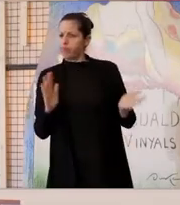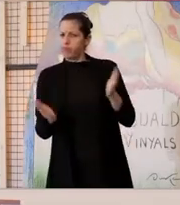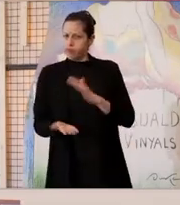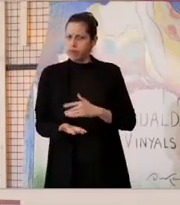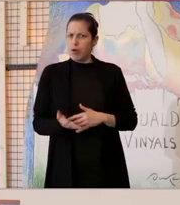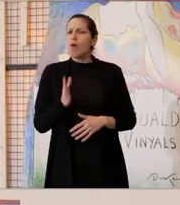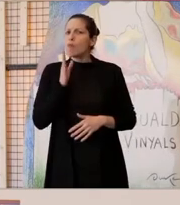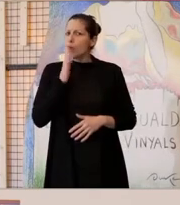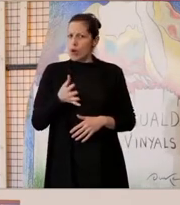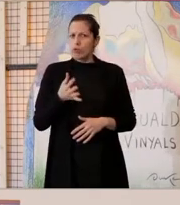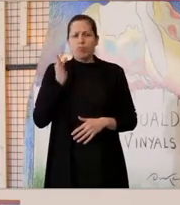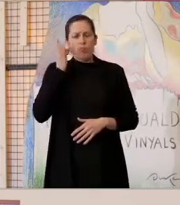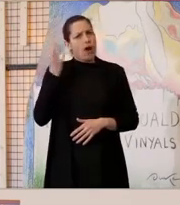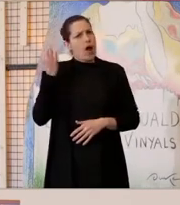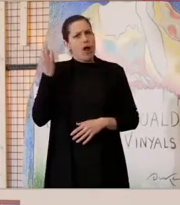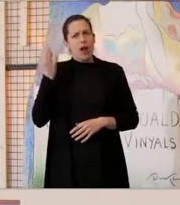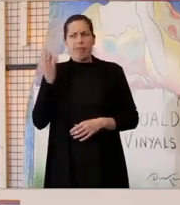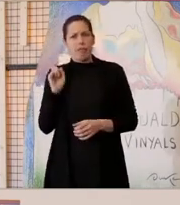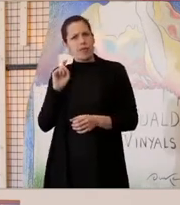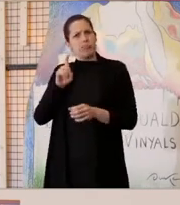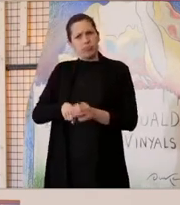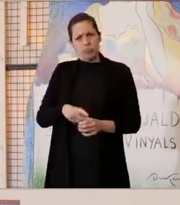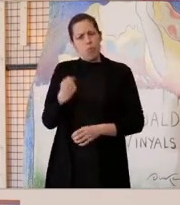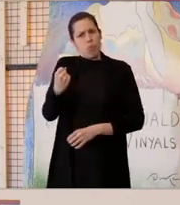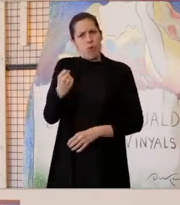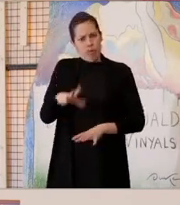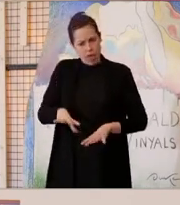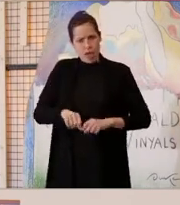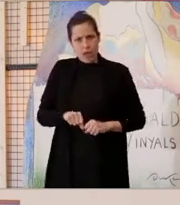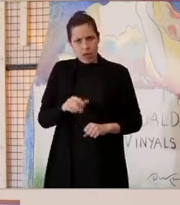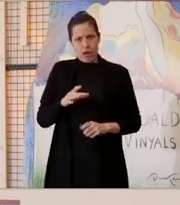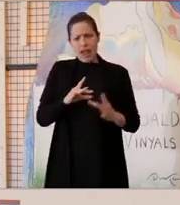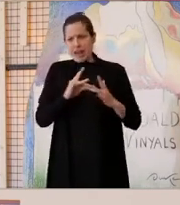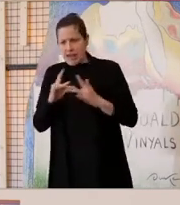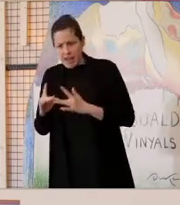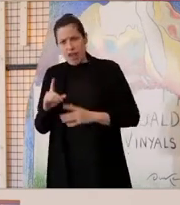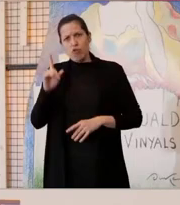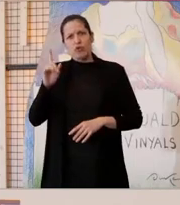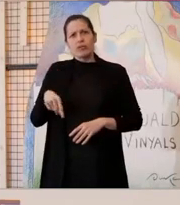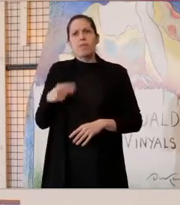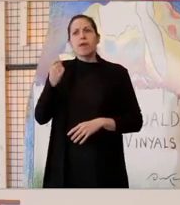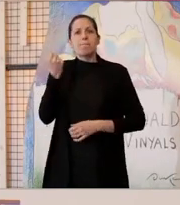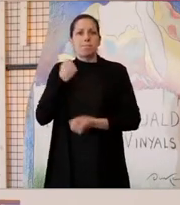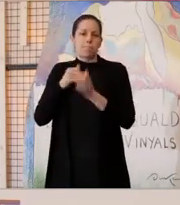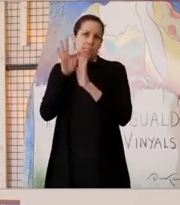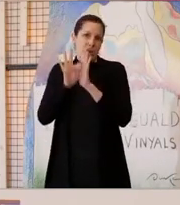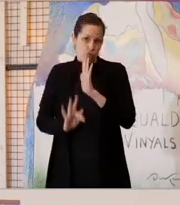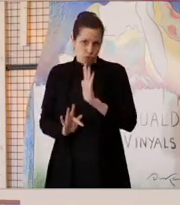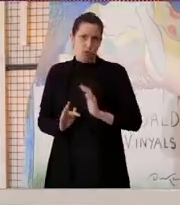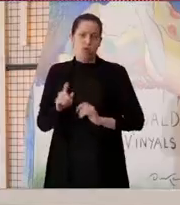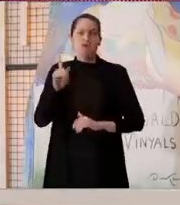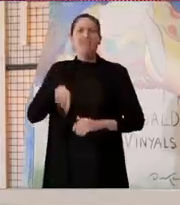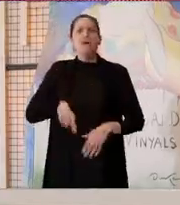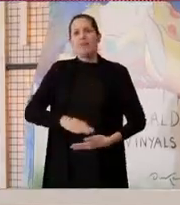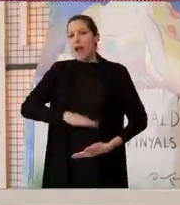es fundamental que estemos en el ejercicio del poder con liderazgo con presupuesto con capacidad para